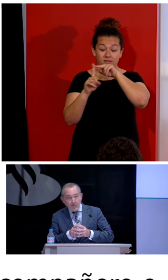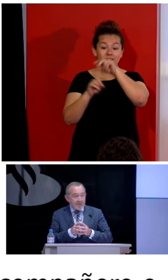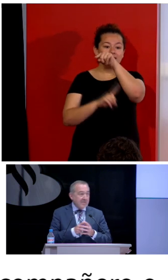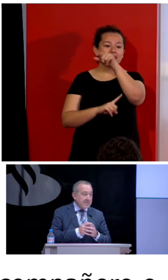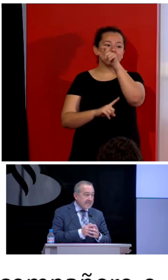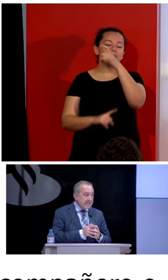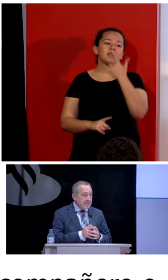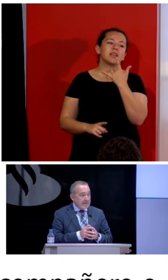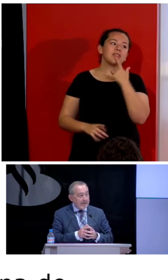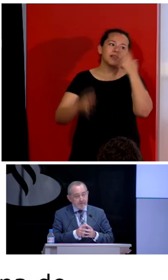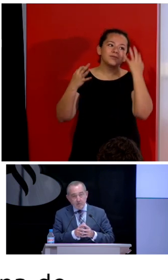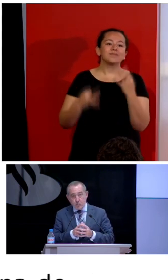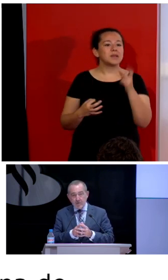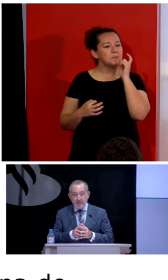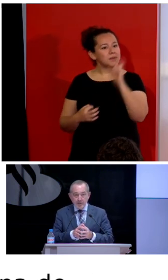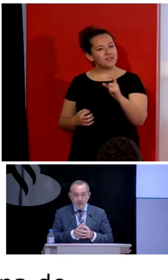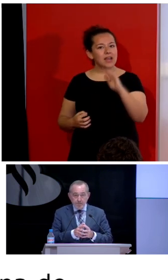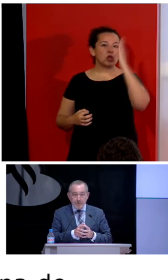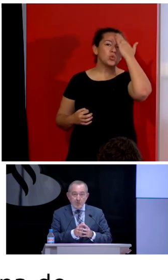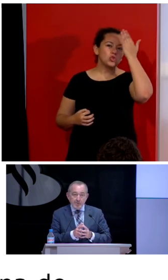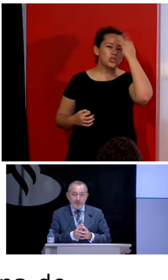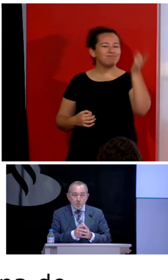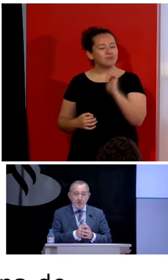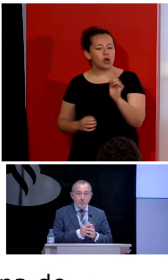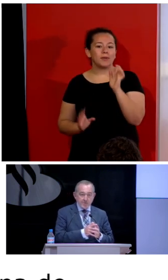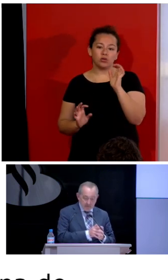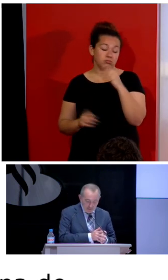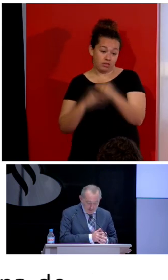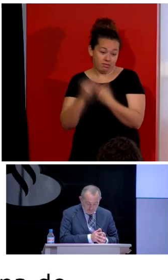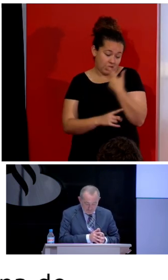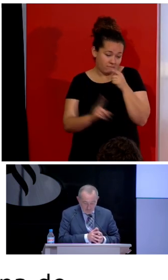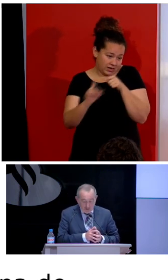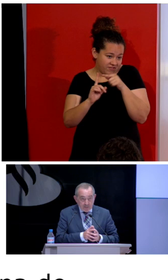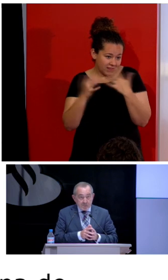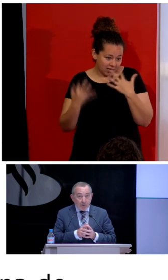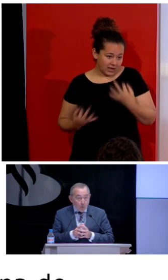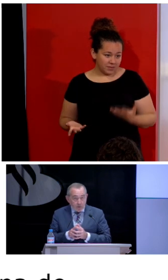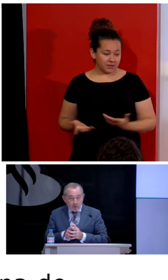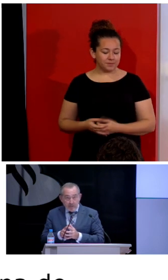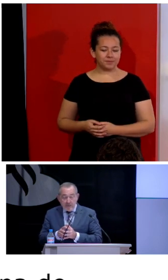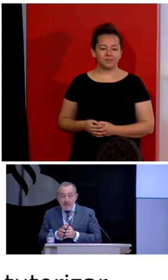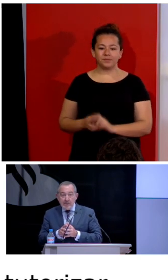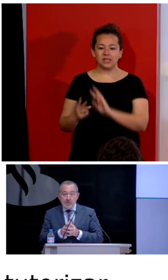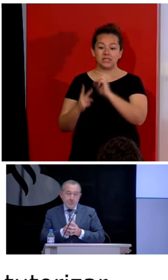no voy a decir exactamente la palabra tutorizar, pero que va a actuar como referente.